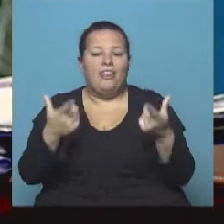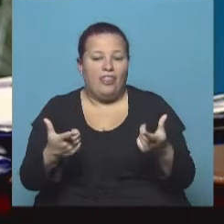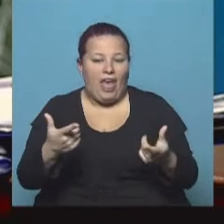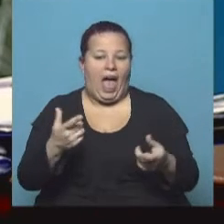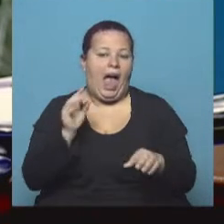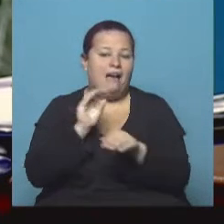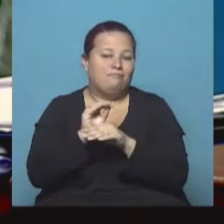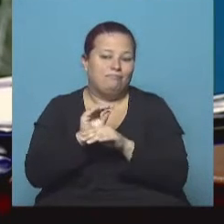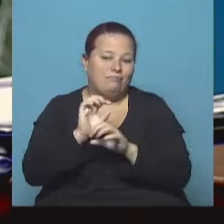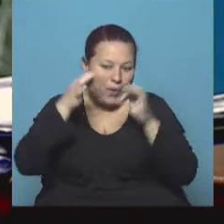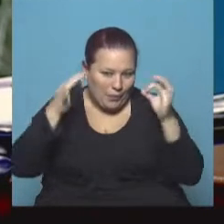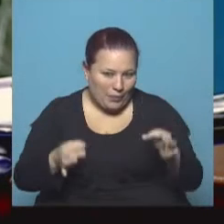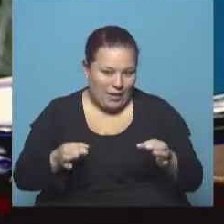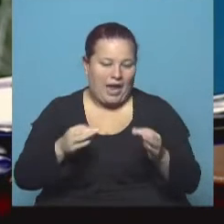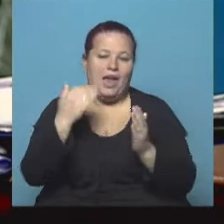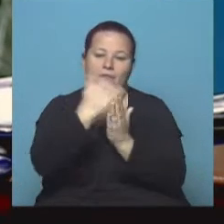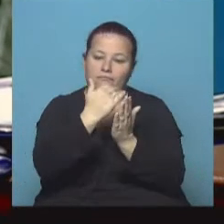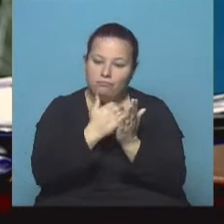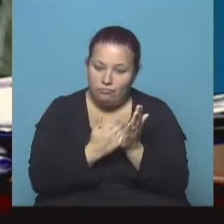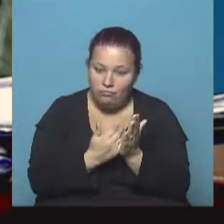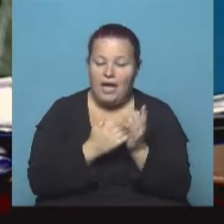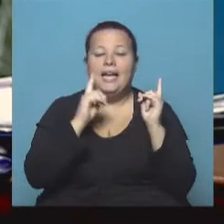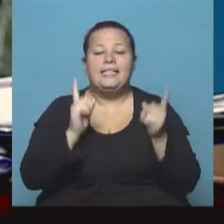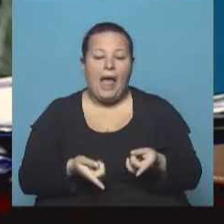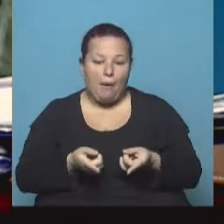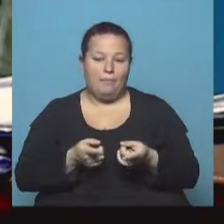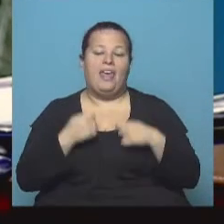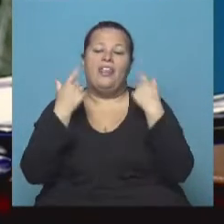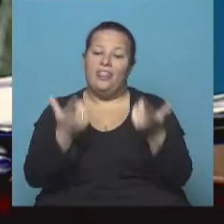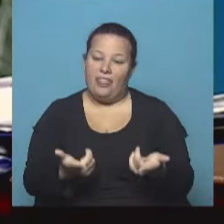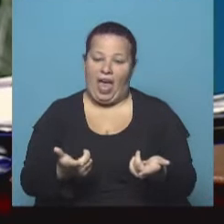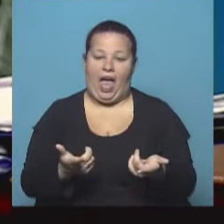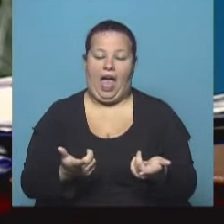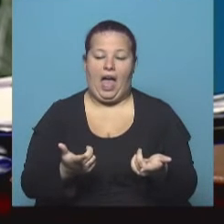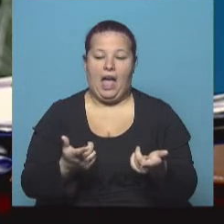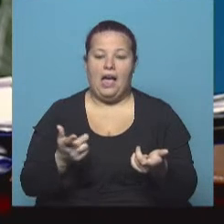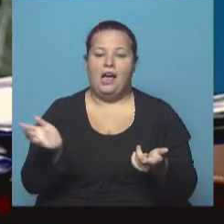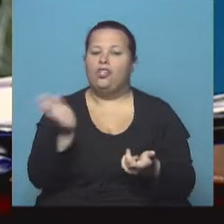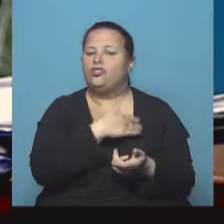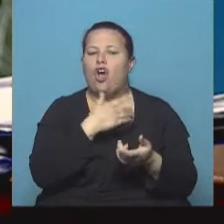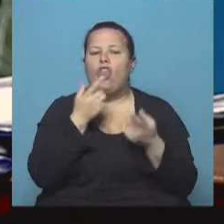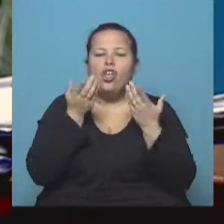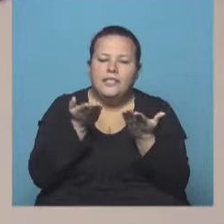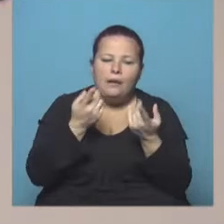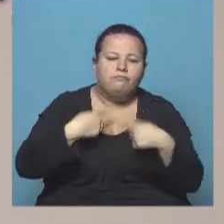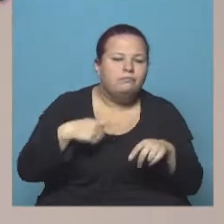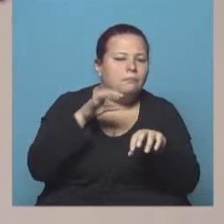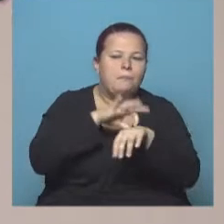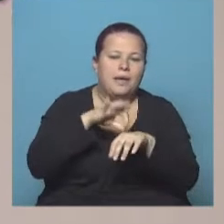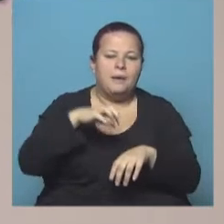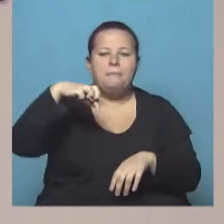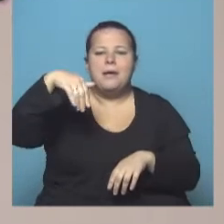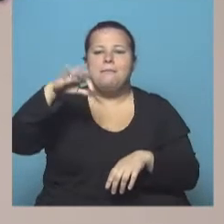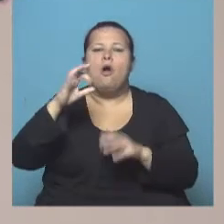clara que esté nominal izado y que reciba todas las prestaciones del pp o